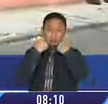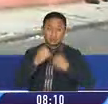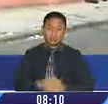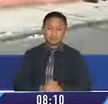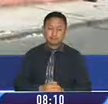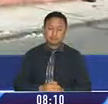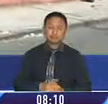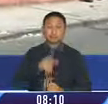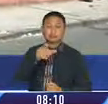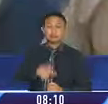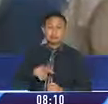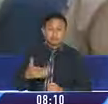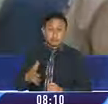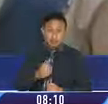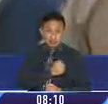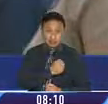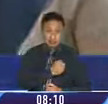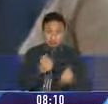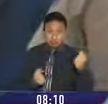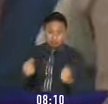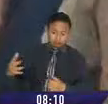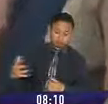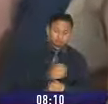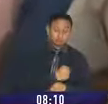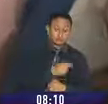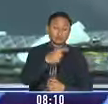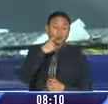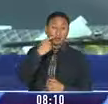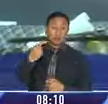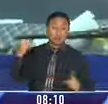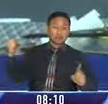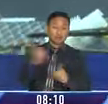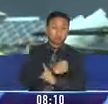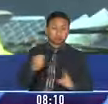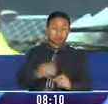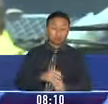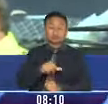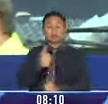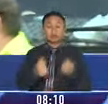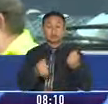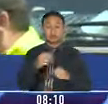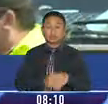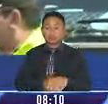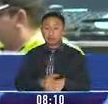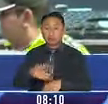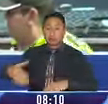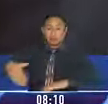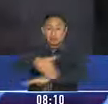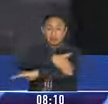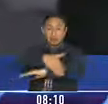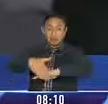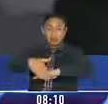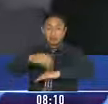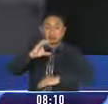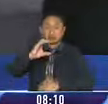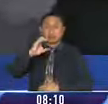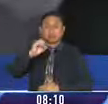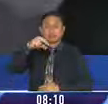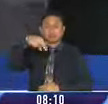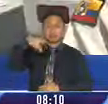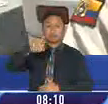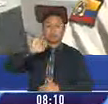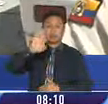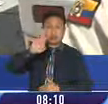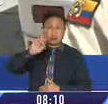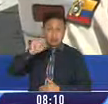vez que los delincuentes se apoderaron del camión, agreden al conductor, lo pasan a otro vehículo y lo abandonan en la avenida de los Conquistadores y Simón